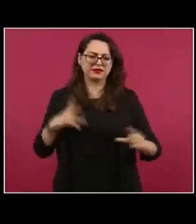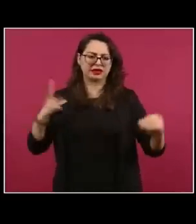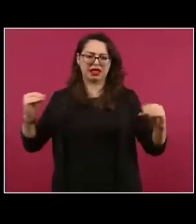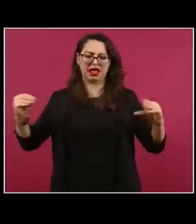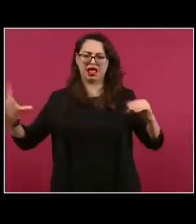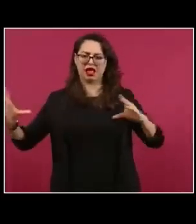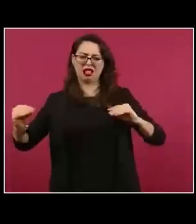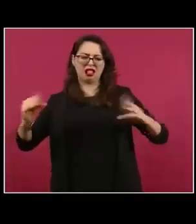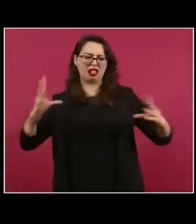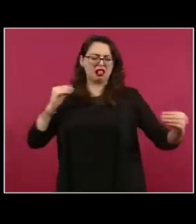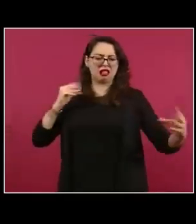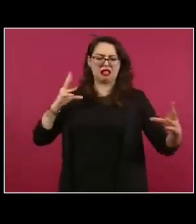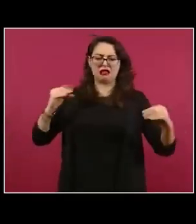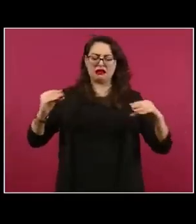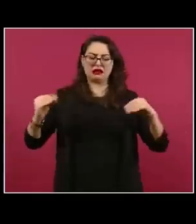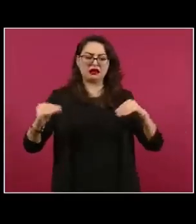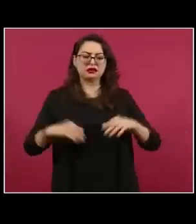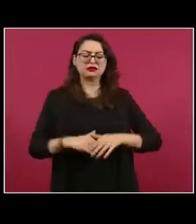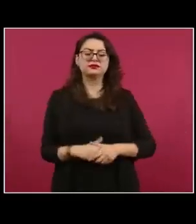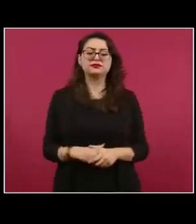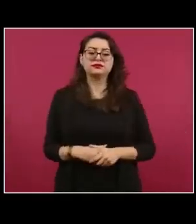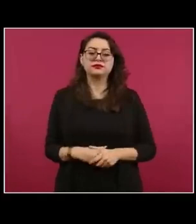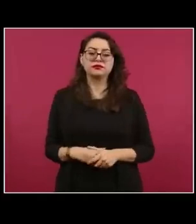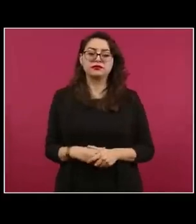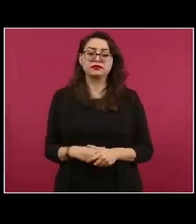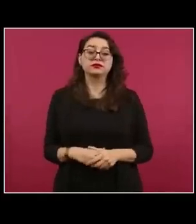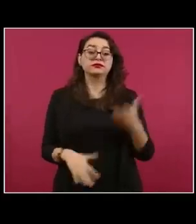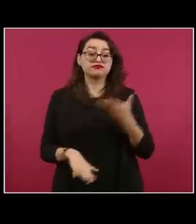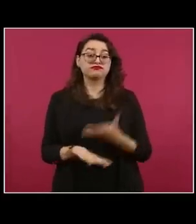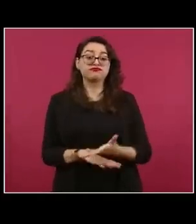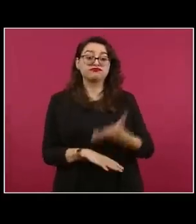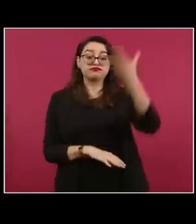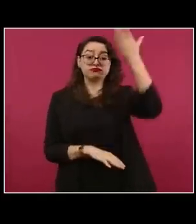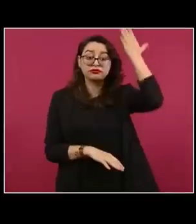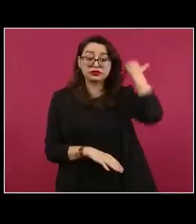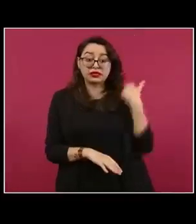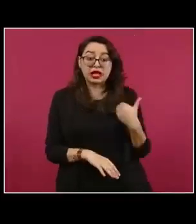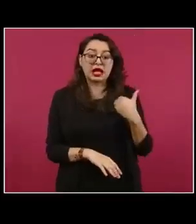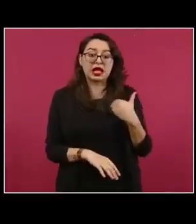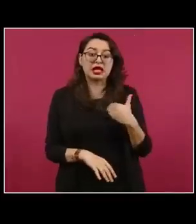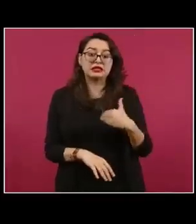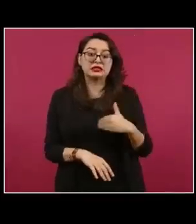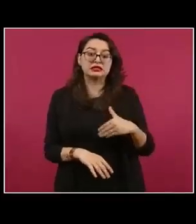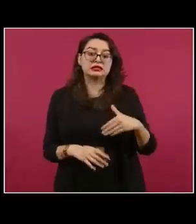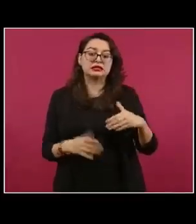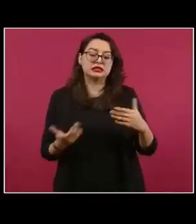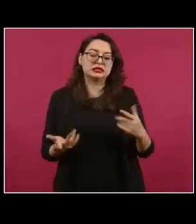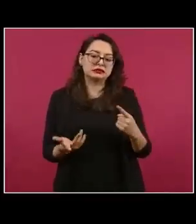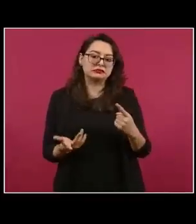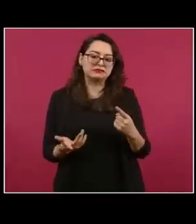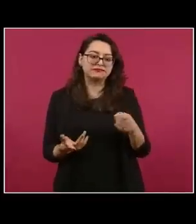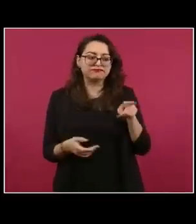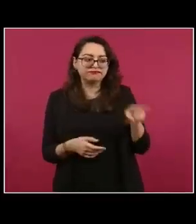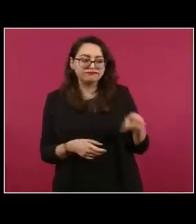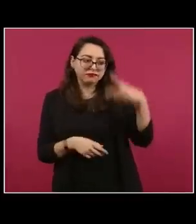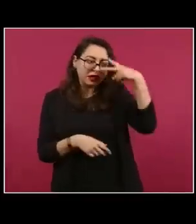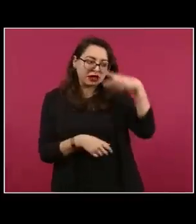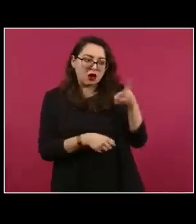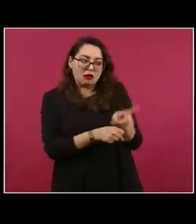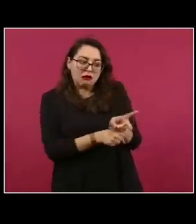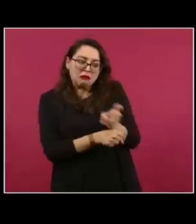lo dijo el presidente. Cuando negociamos el tratado, México era un error de redondeo en las cifras económicas de Estados Unidos. Sí. Hoy en